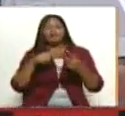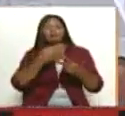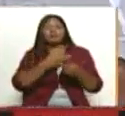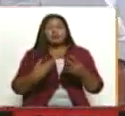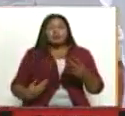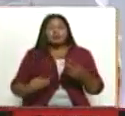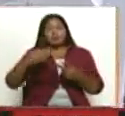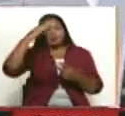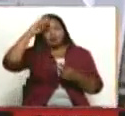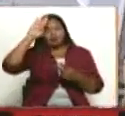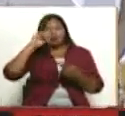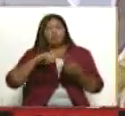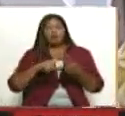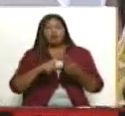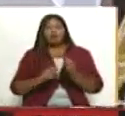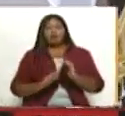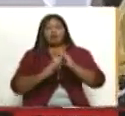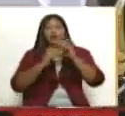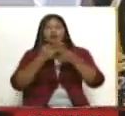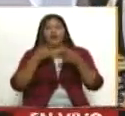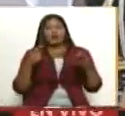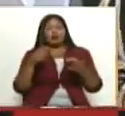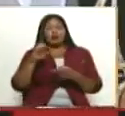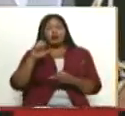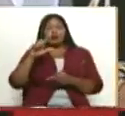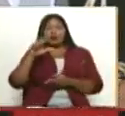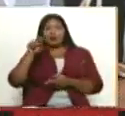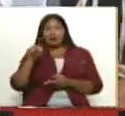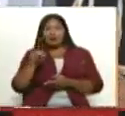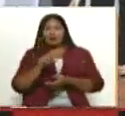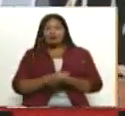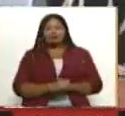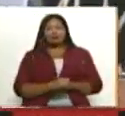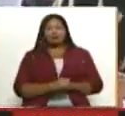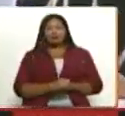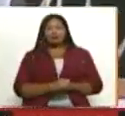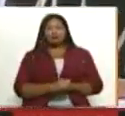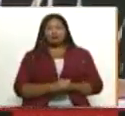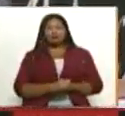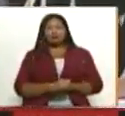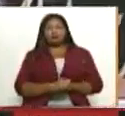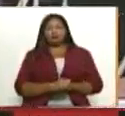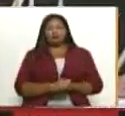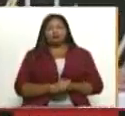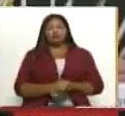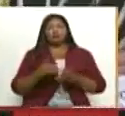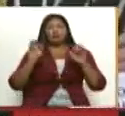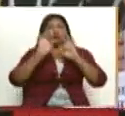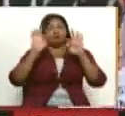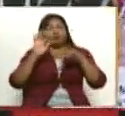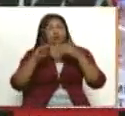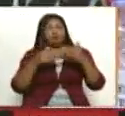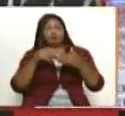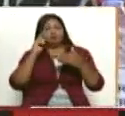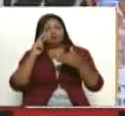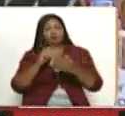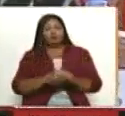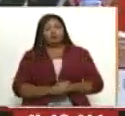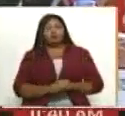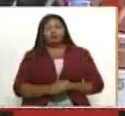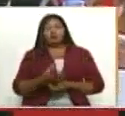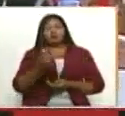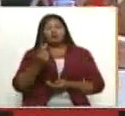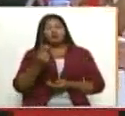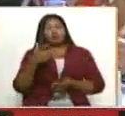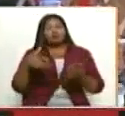Cuba, del comandante general del ELN, Antonio García, y desde luego de las dos delegaciones. En el segundo